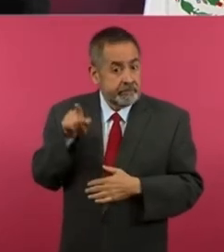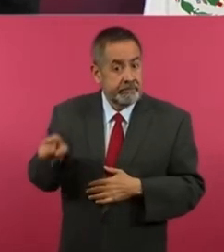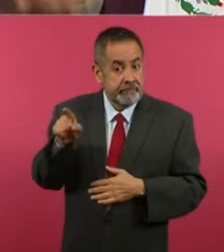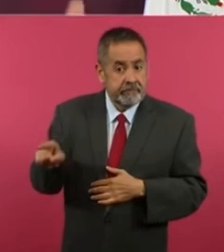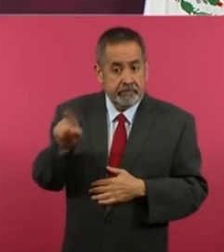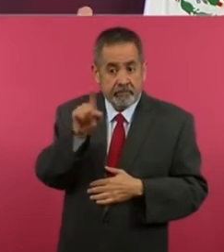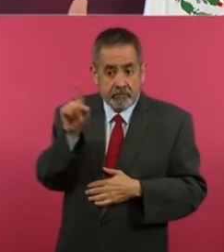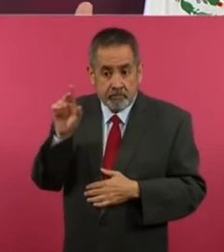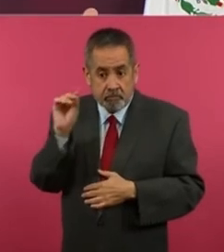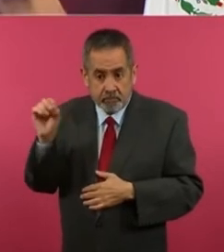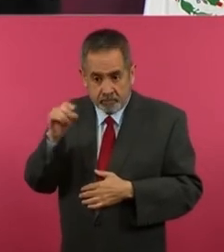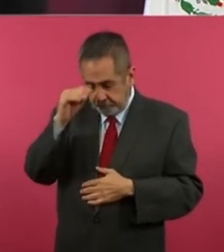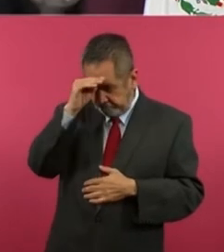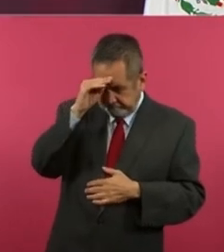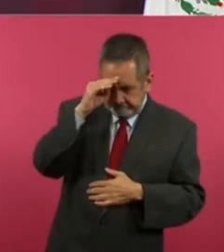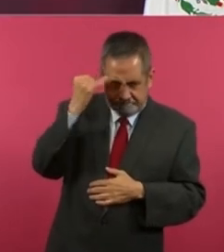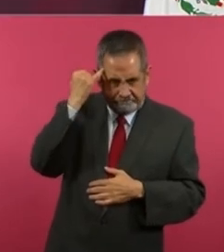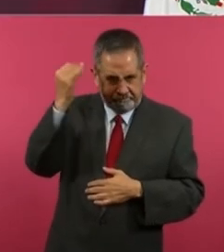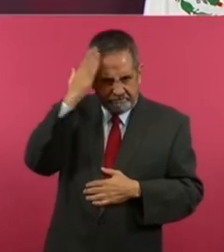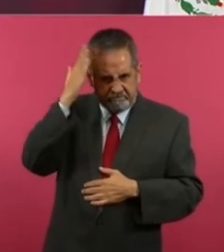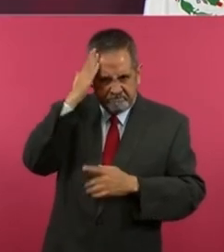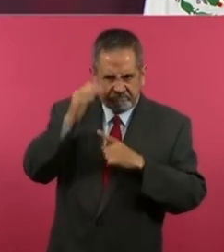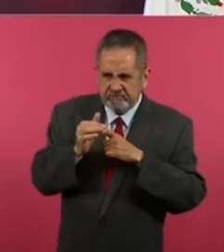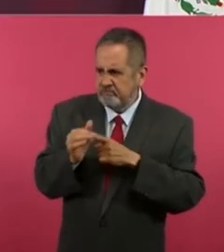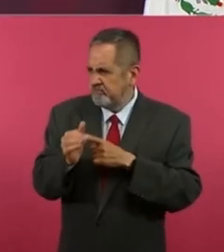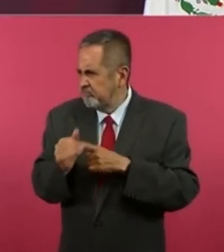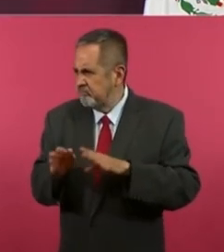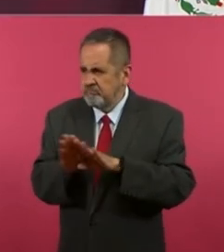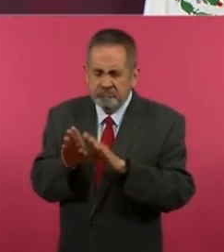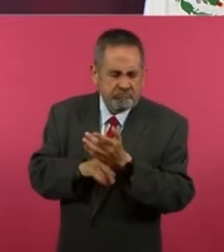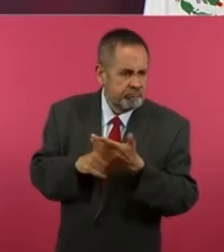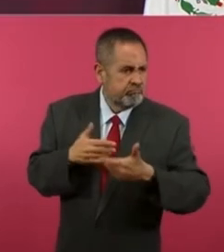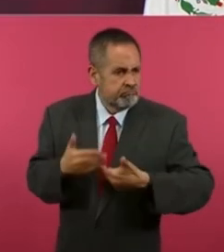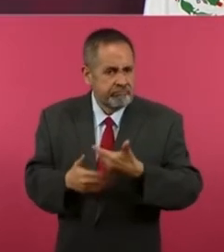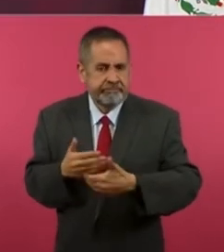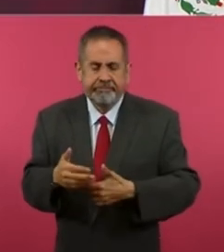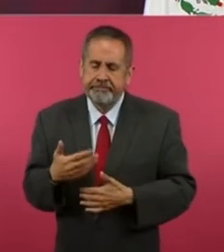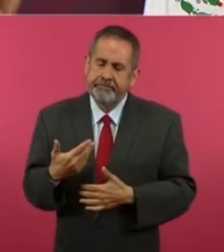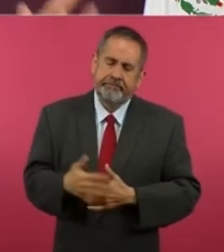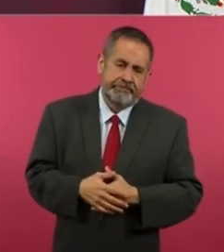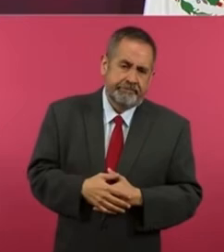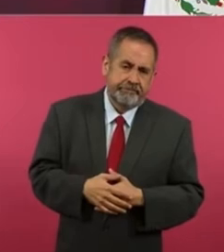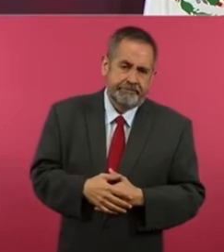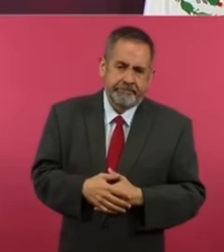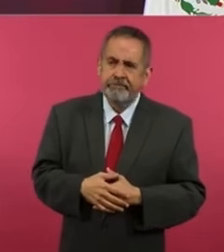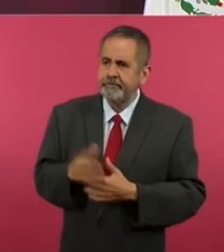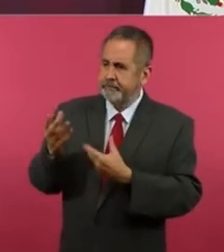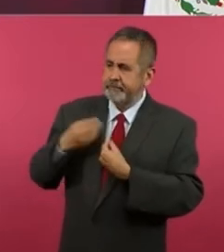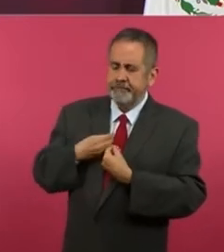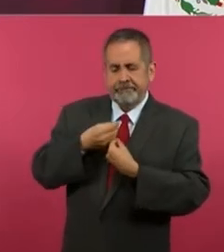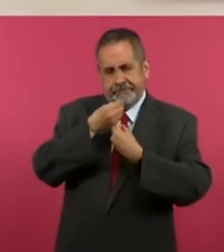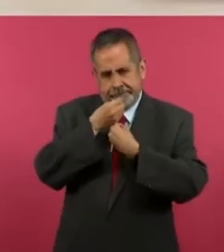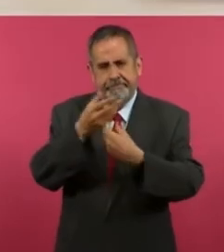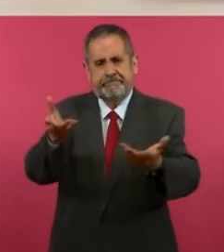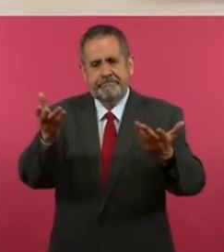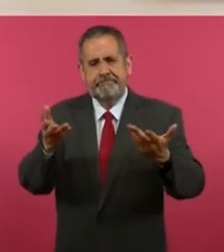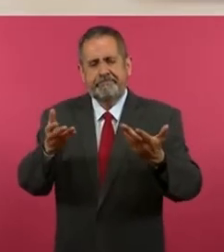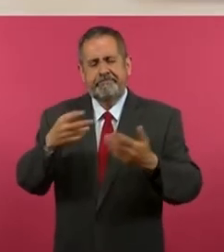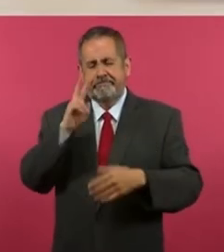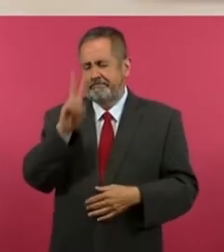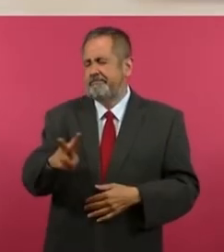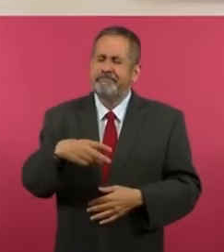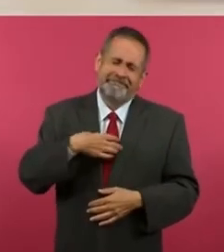que ha venido encabezando este proceso. Entonces, ¿por qué no les comparto de que estoy contento,